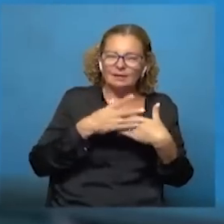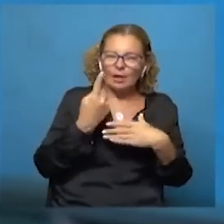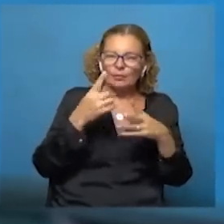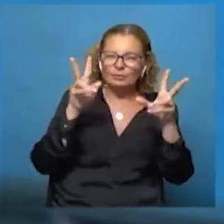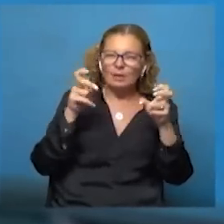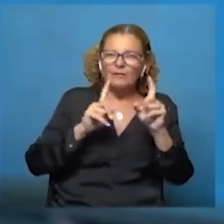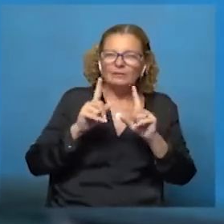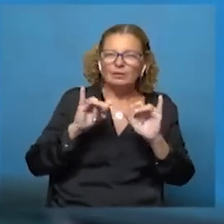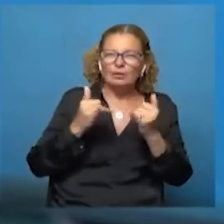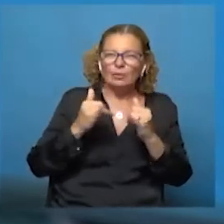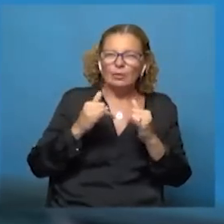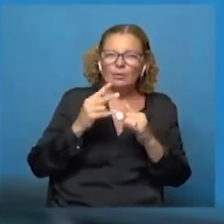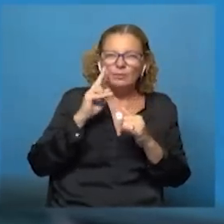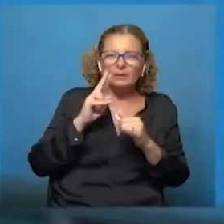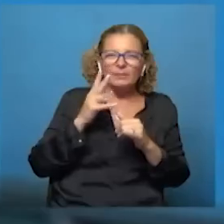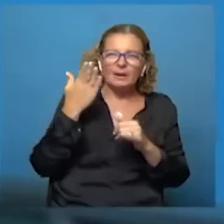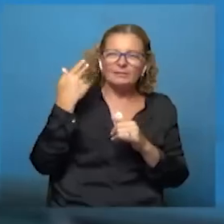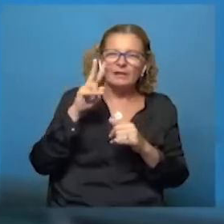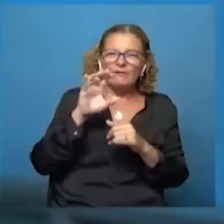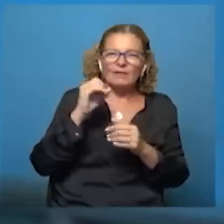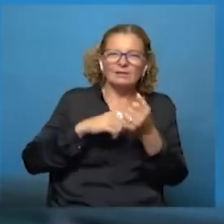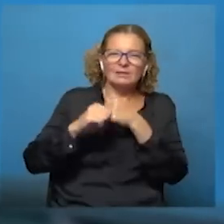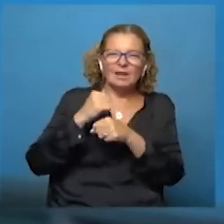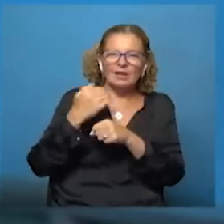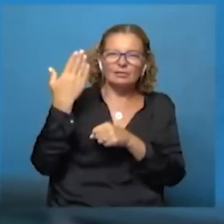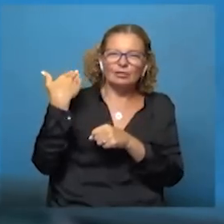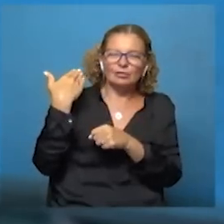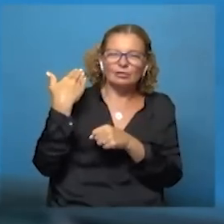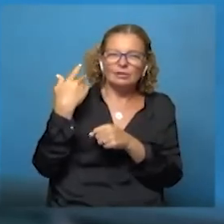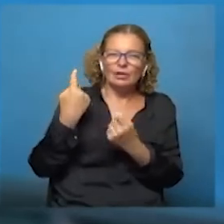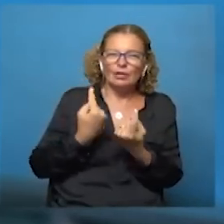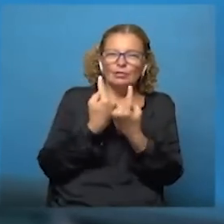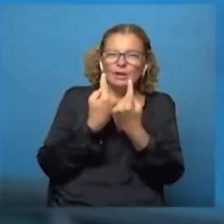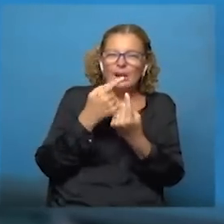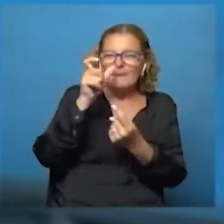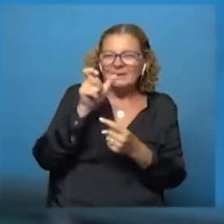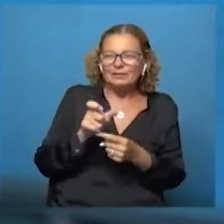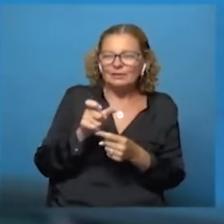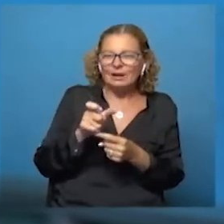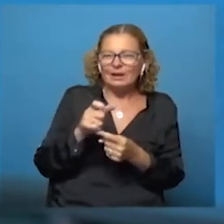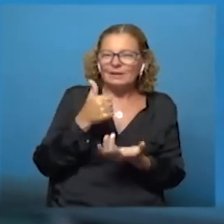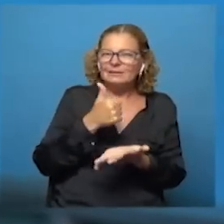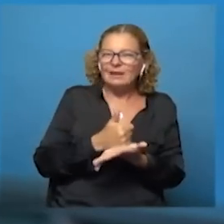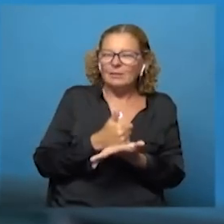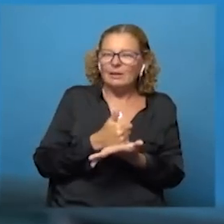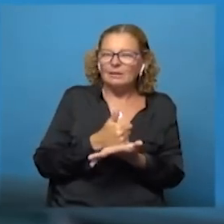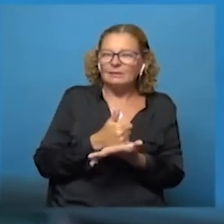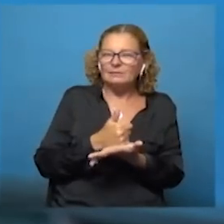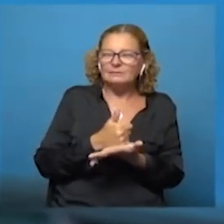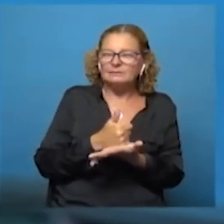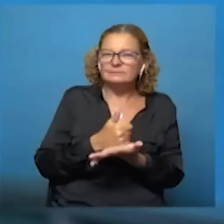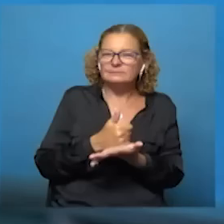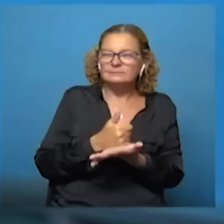a veces yo juego con Mira para atrás 20 años y encontrás gente que estuvo en el doble salto